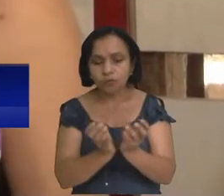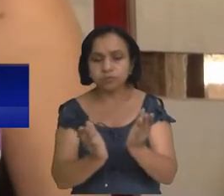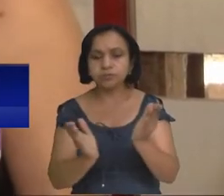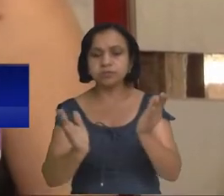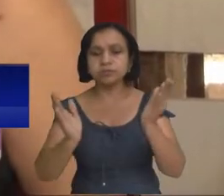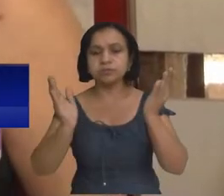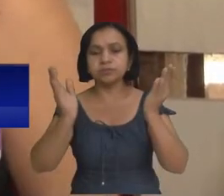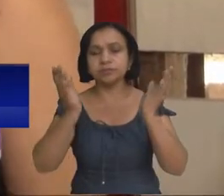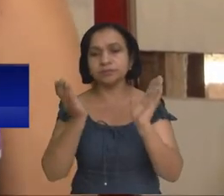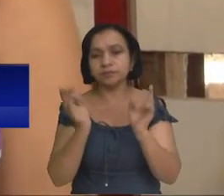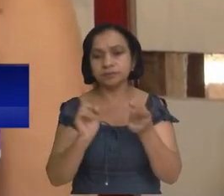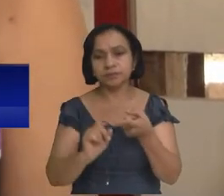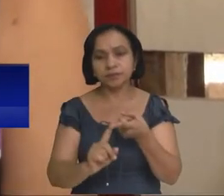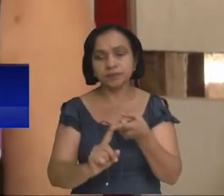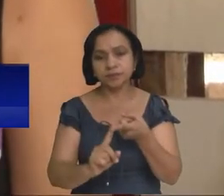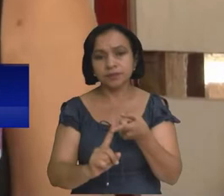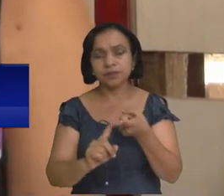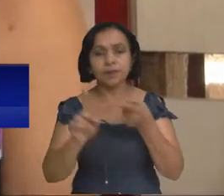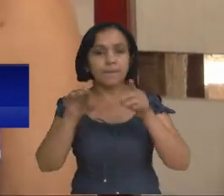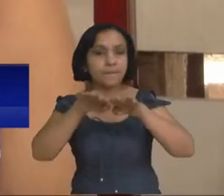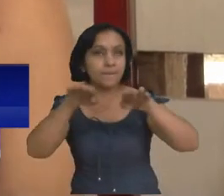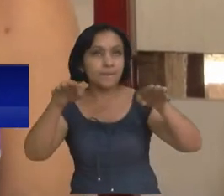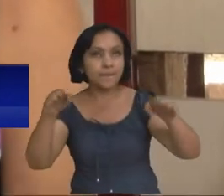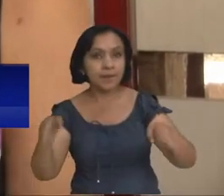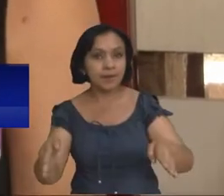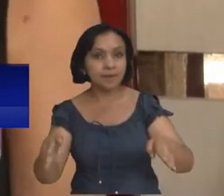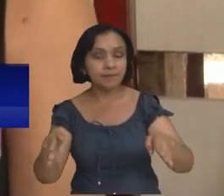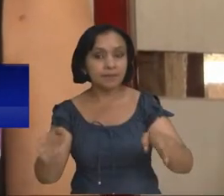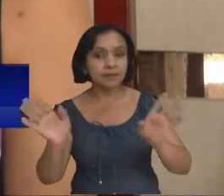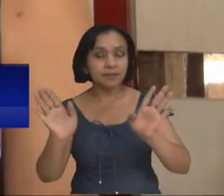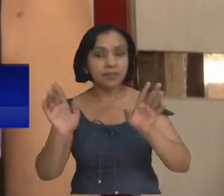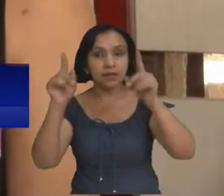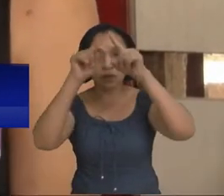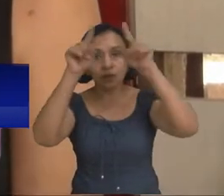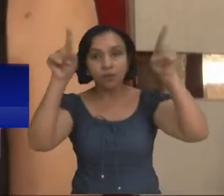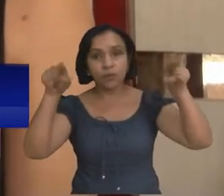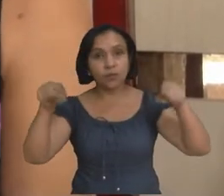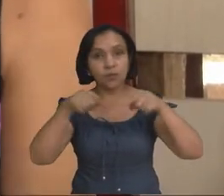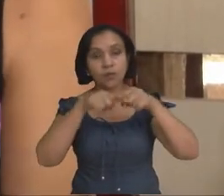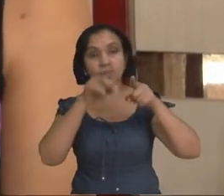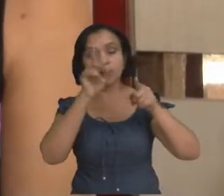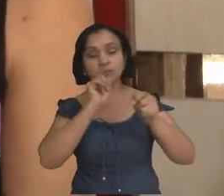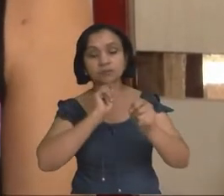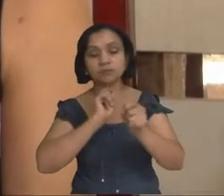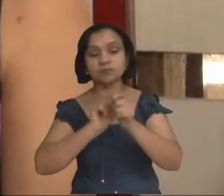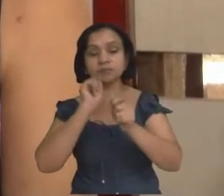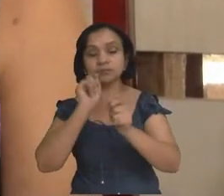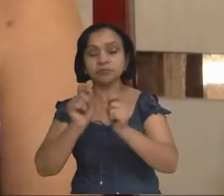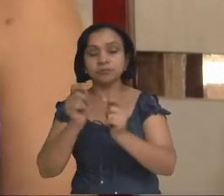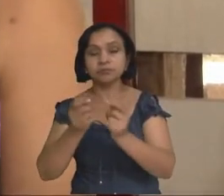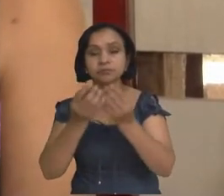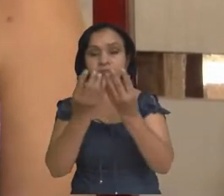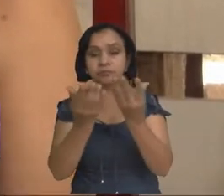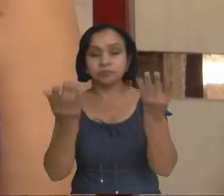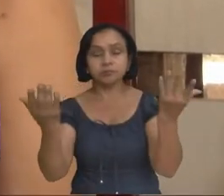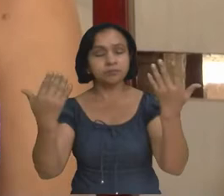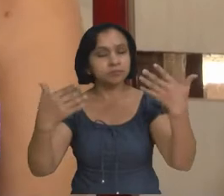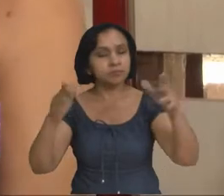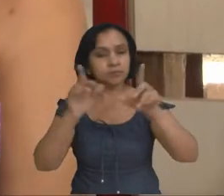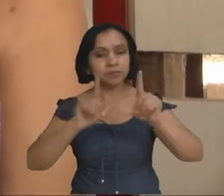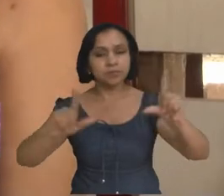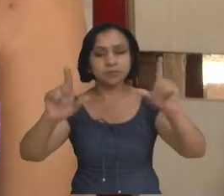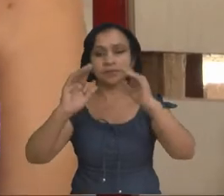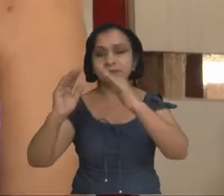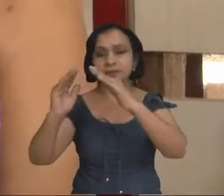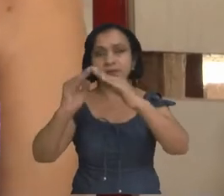las hago en fuentes para mesa, cuadros para la pared y veladores para cualquier espacio de la